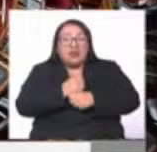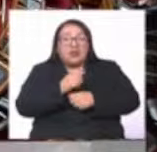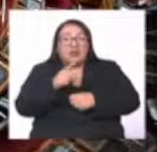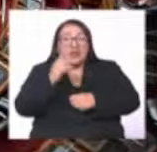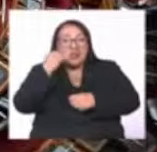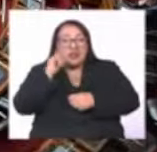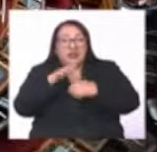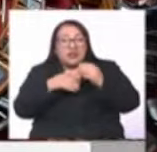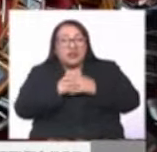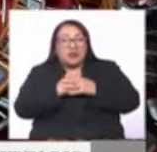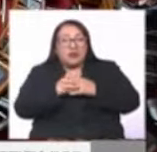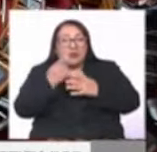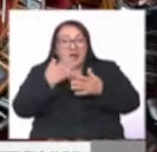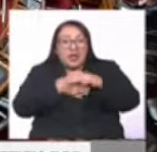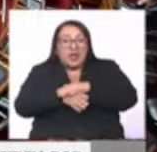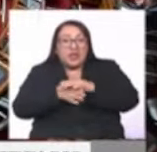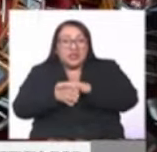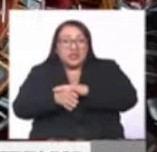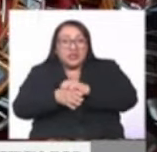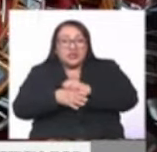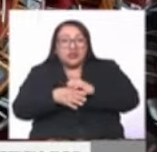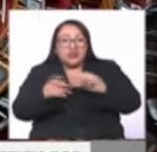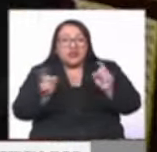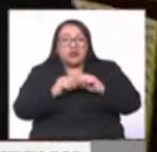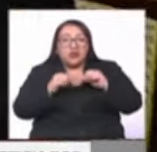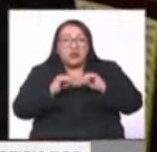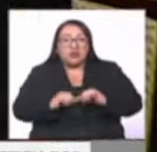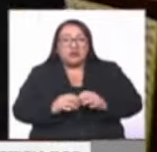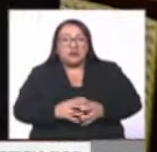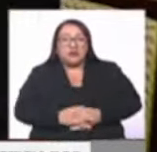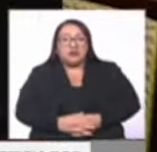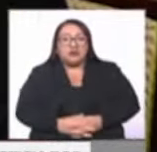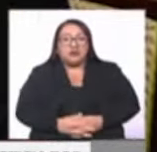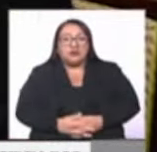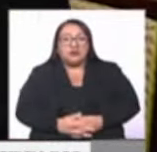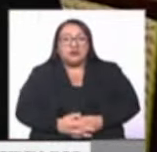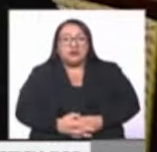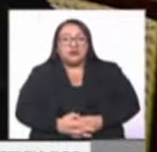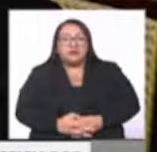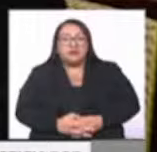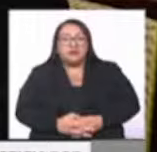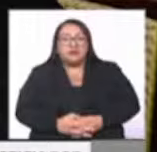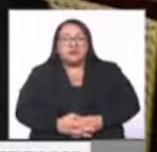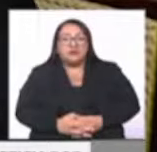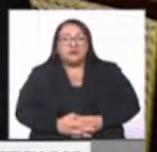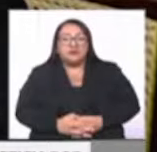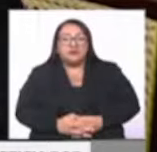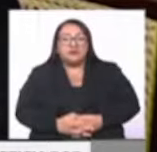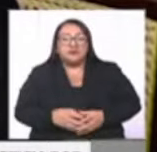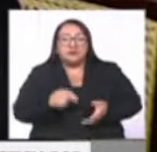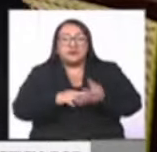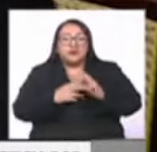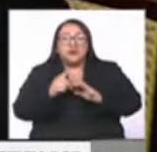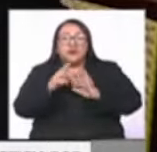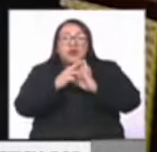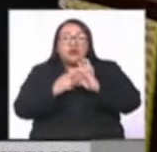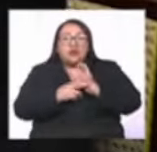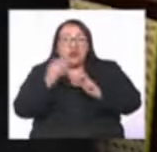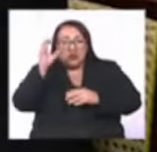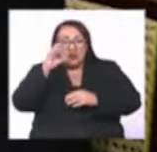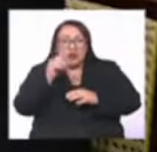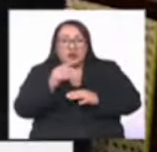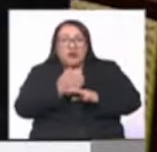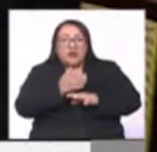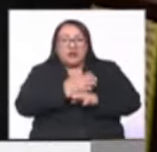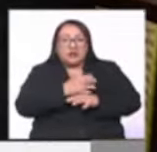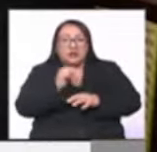criterio de edad para el acceso y no para la permanencia en el puesto en el puesto se trata Pues de una resolución que es lo que buscaba señor